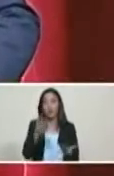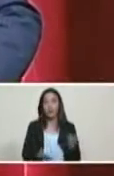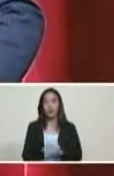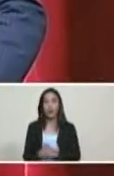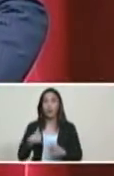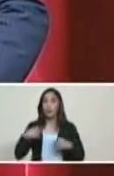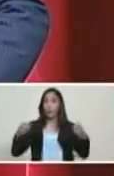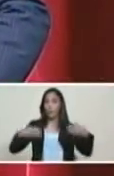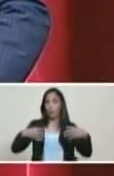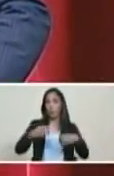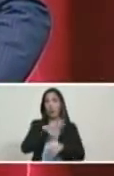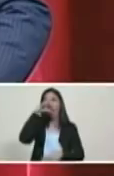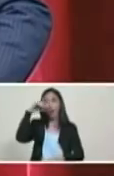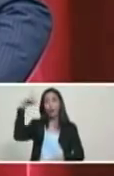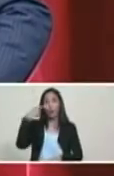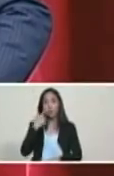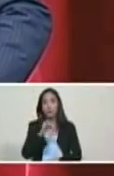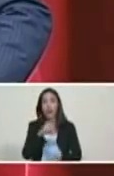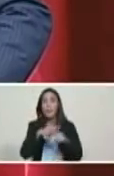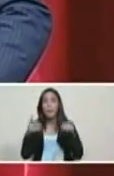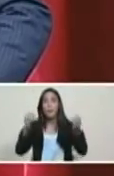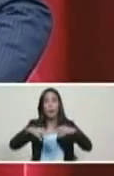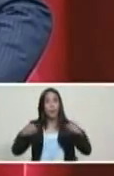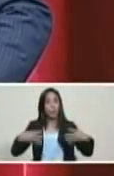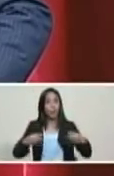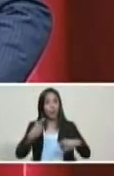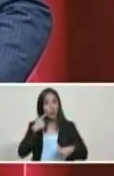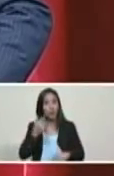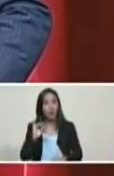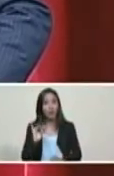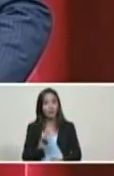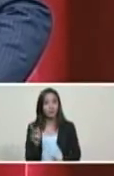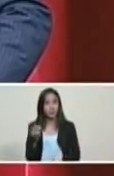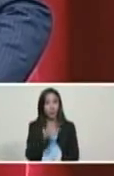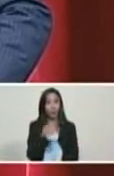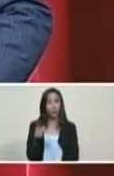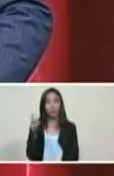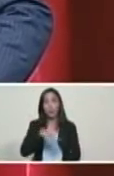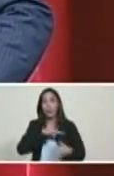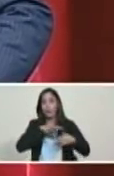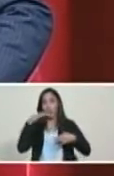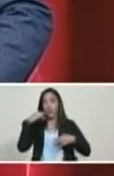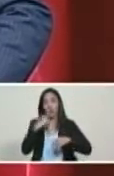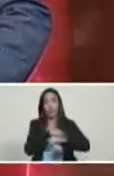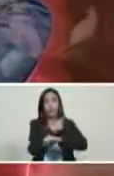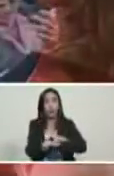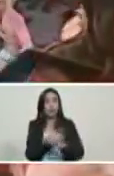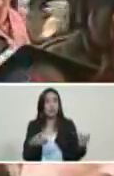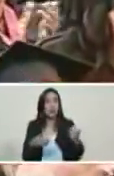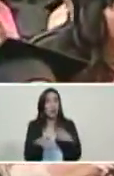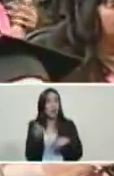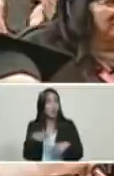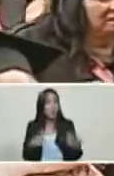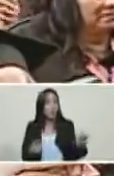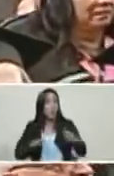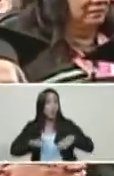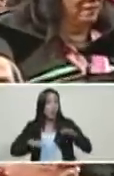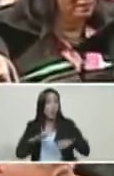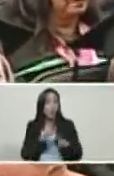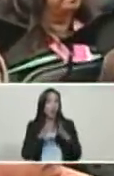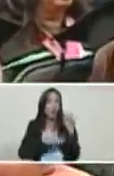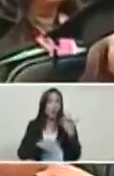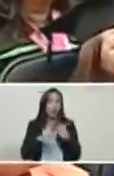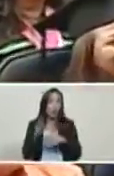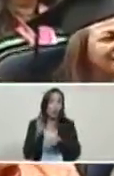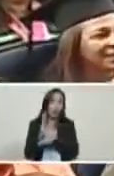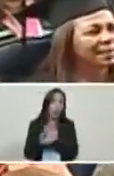De que existe Dios, existe. Y de que existen las fuerzas espirituales poderosas y superiores que nos